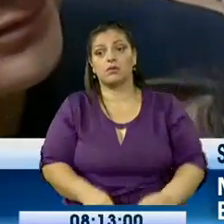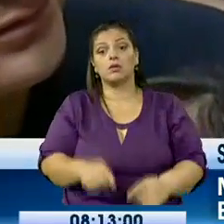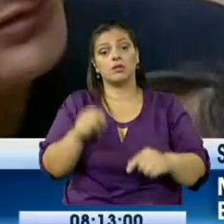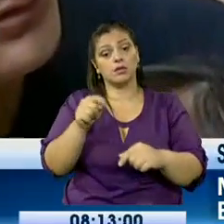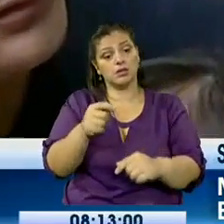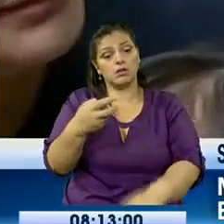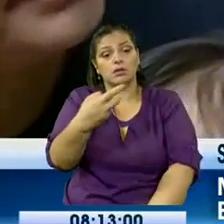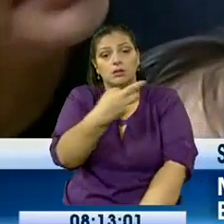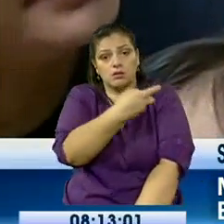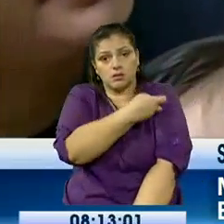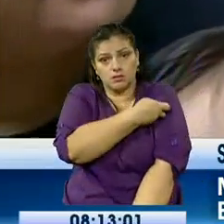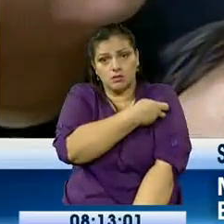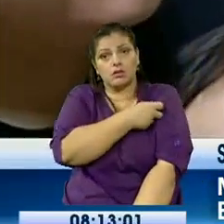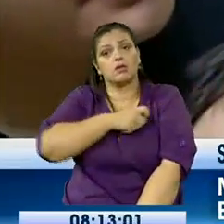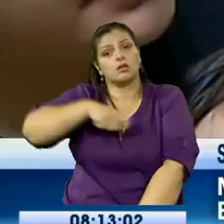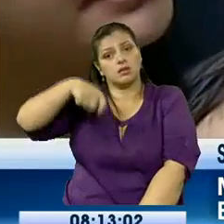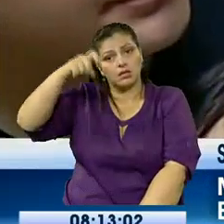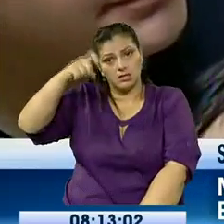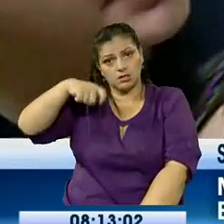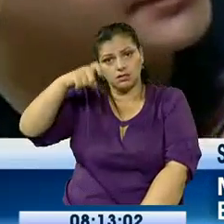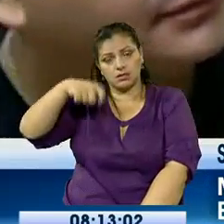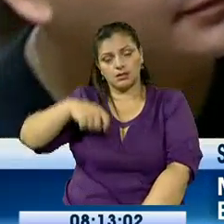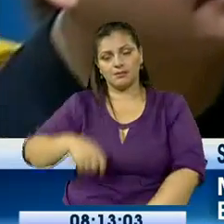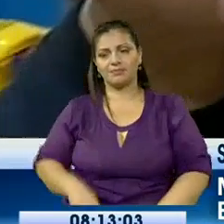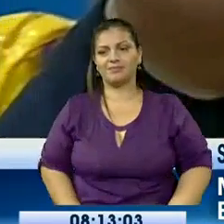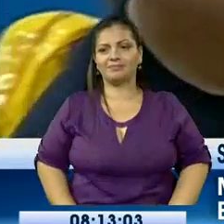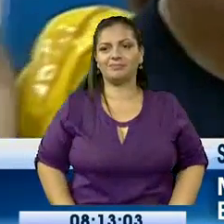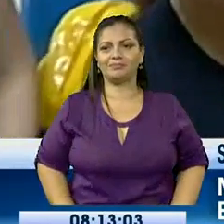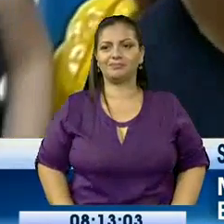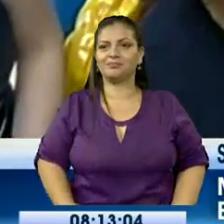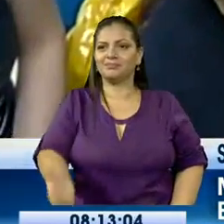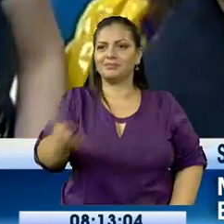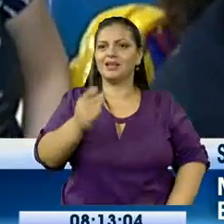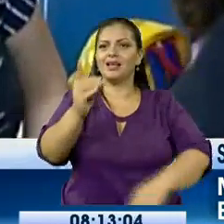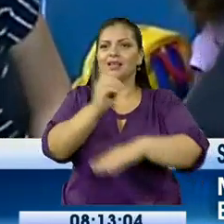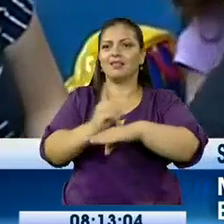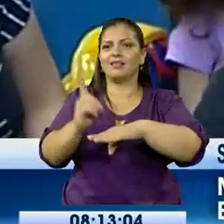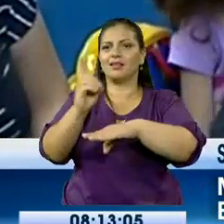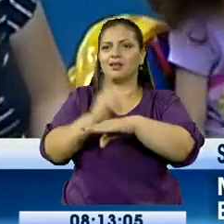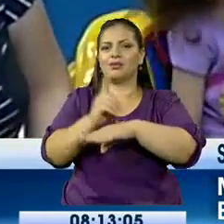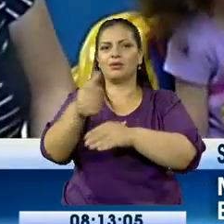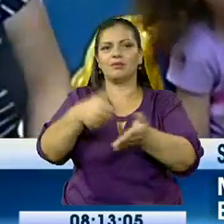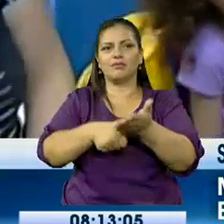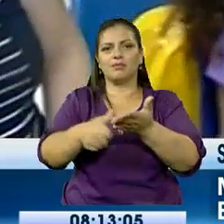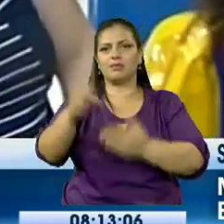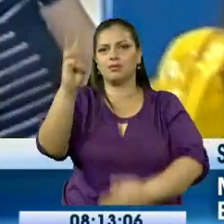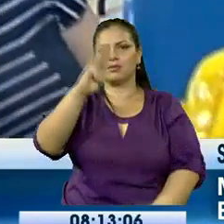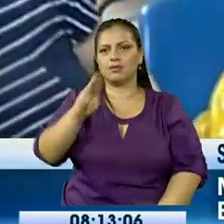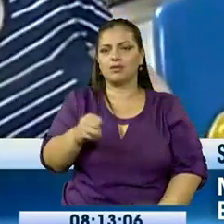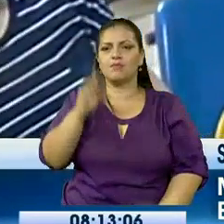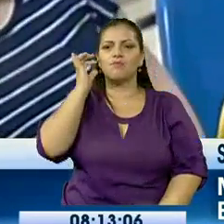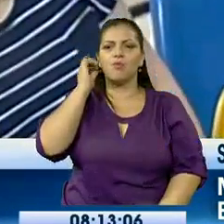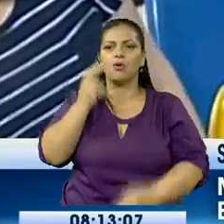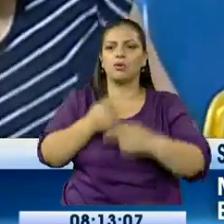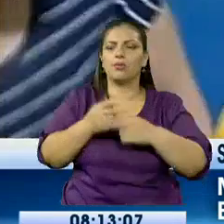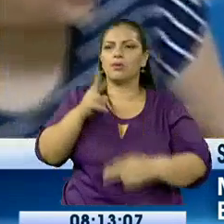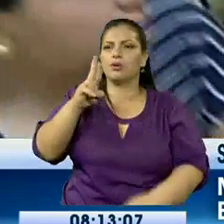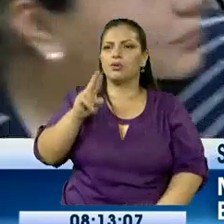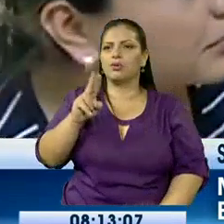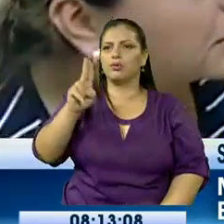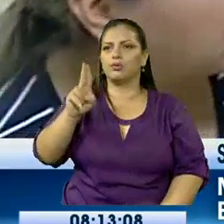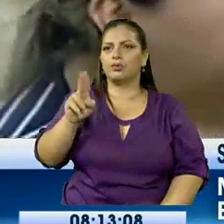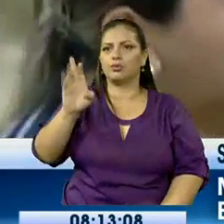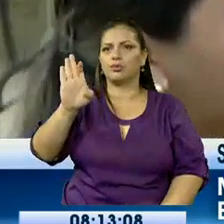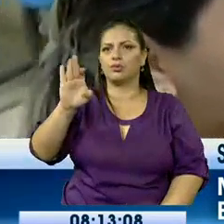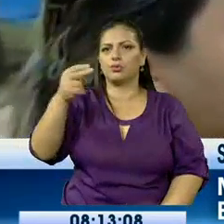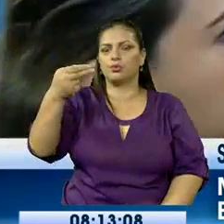la directora distrital 1 del Ministerio de Salud Pública, doctora Ruth Quintero Sánchez, para que nos dé a